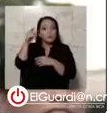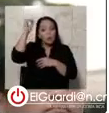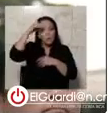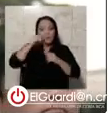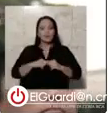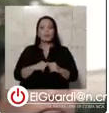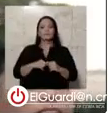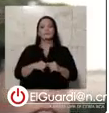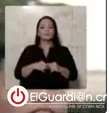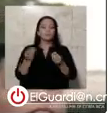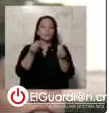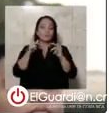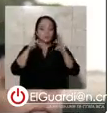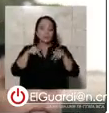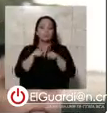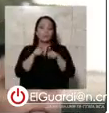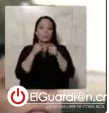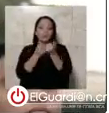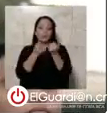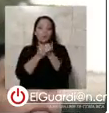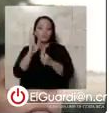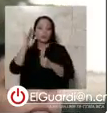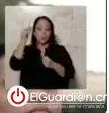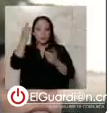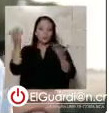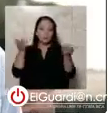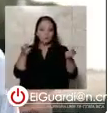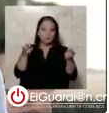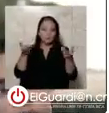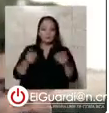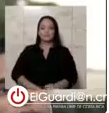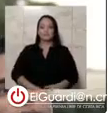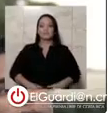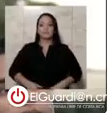presidente, también, pese a que muchas personas también están a favor de su mandato.